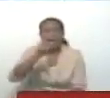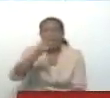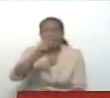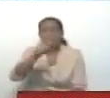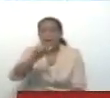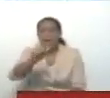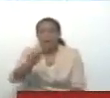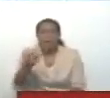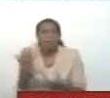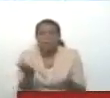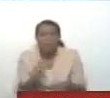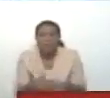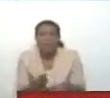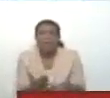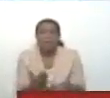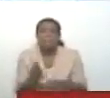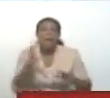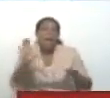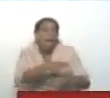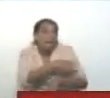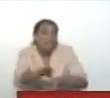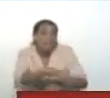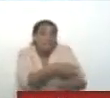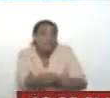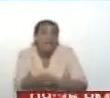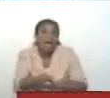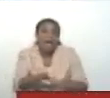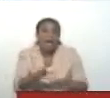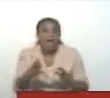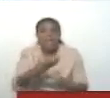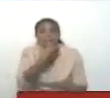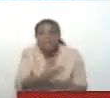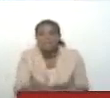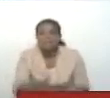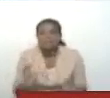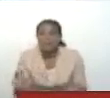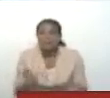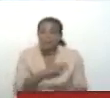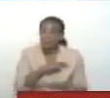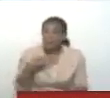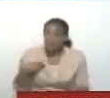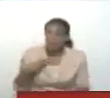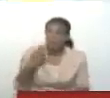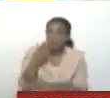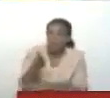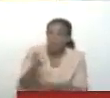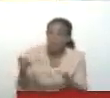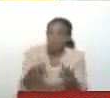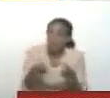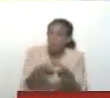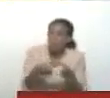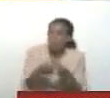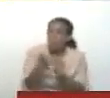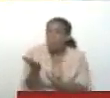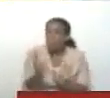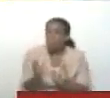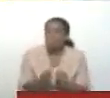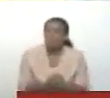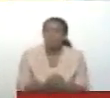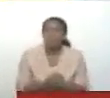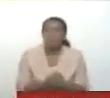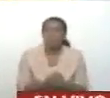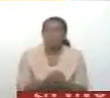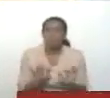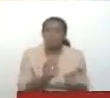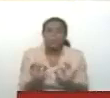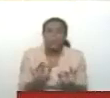ritmo, el tambor, el fútbol? Bueno, porque para cantar aguinaldos. Y de hecho, nosotros hacemos, el grupo hace cualquier